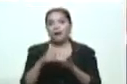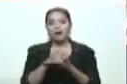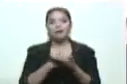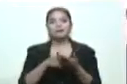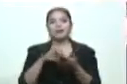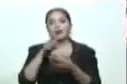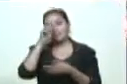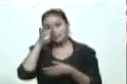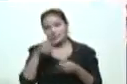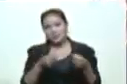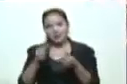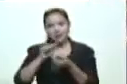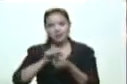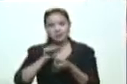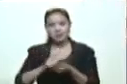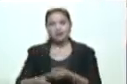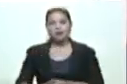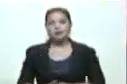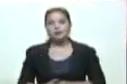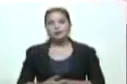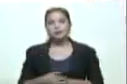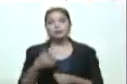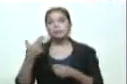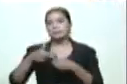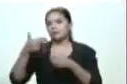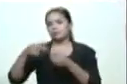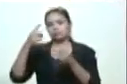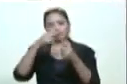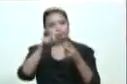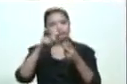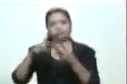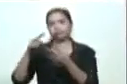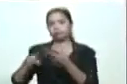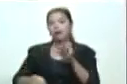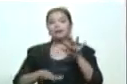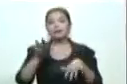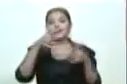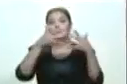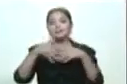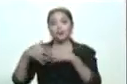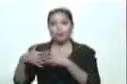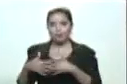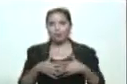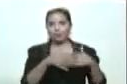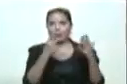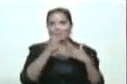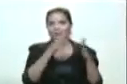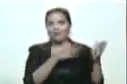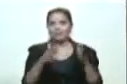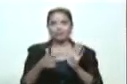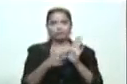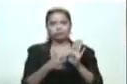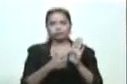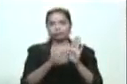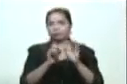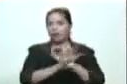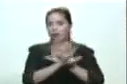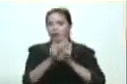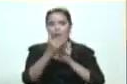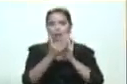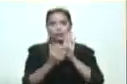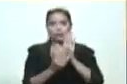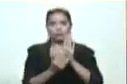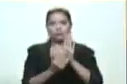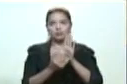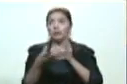minería, de los hidrocarburos, de los 15 motores que están allí presentados.